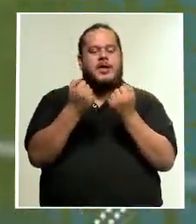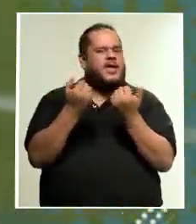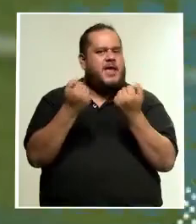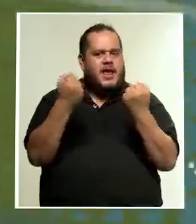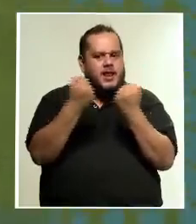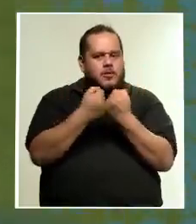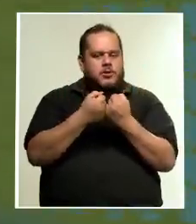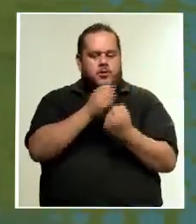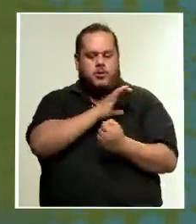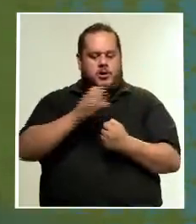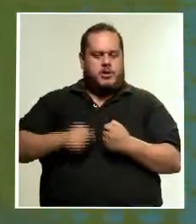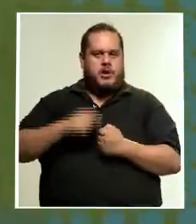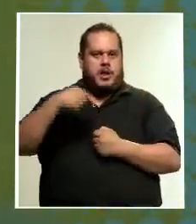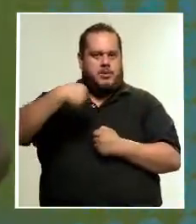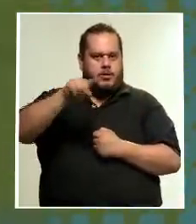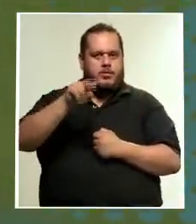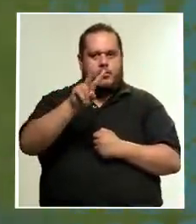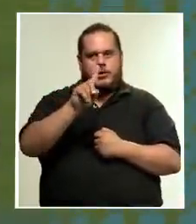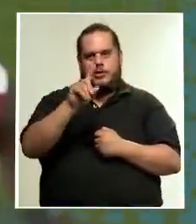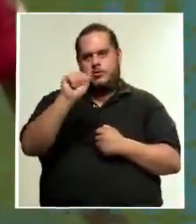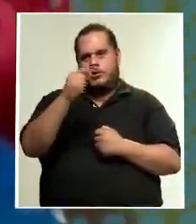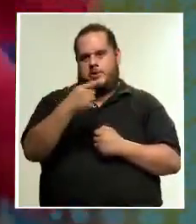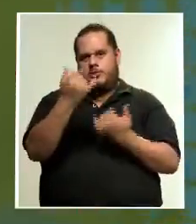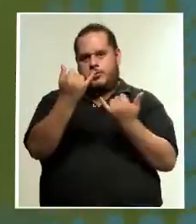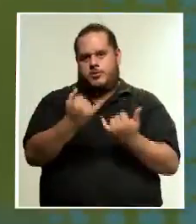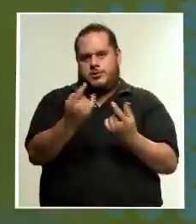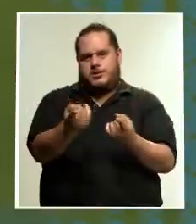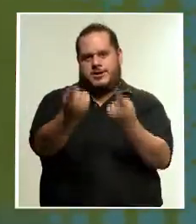el próximo 21 de agosto. Ya casi volvemos.